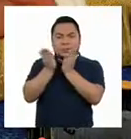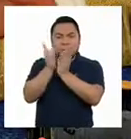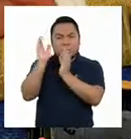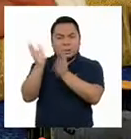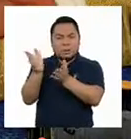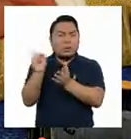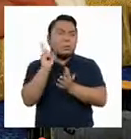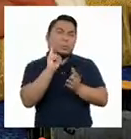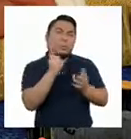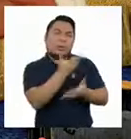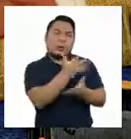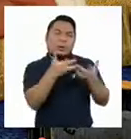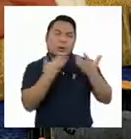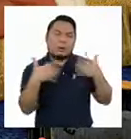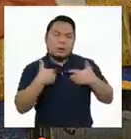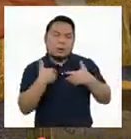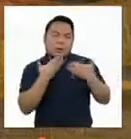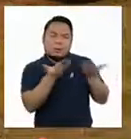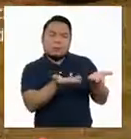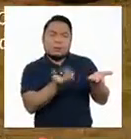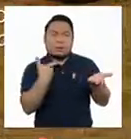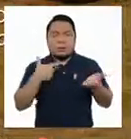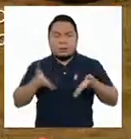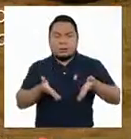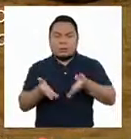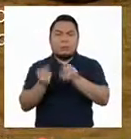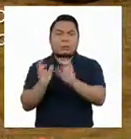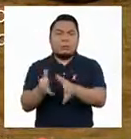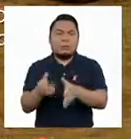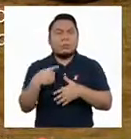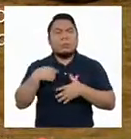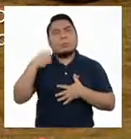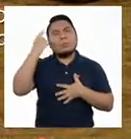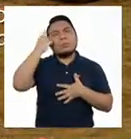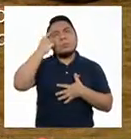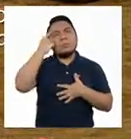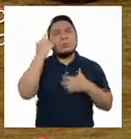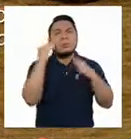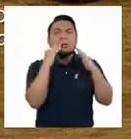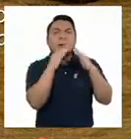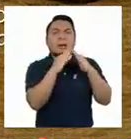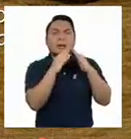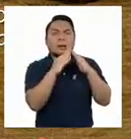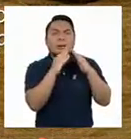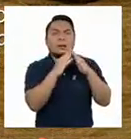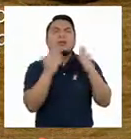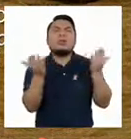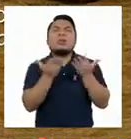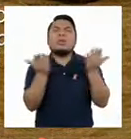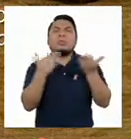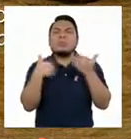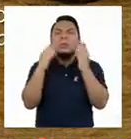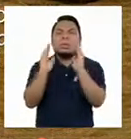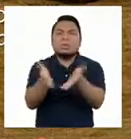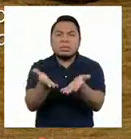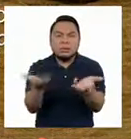chacra? ¿En el camino? ¿En la casa? ¿Pero dónde lo